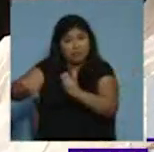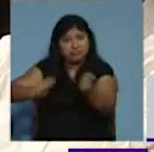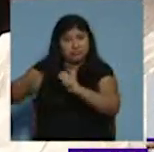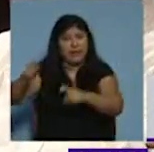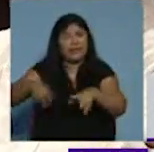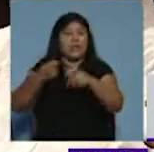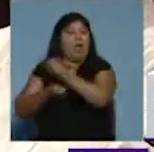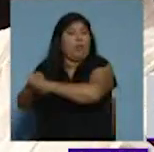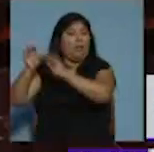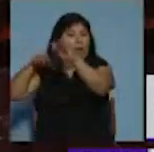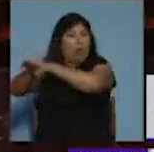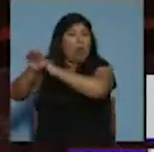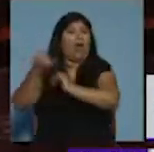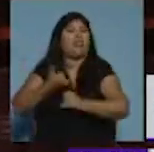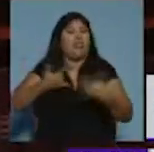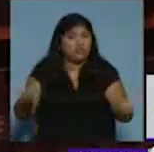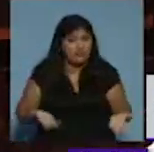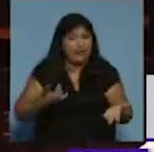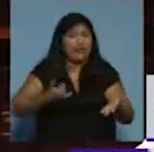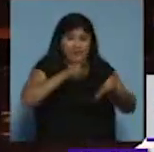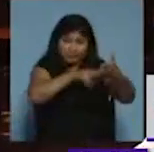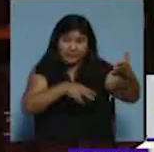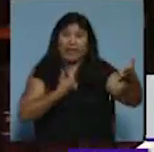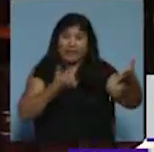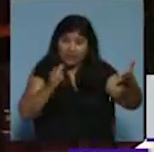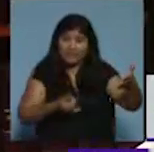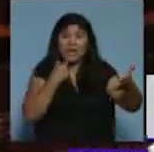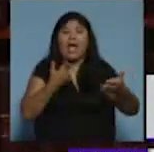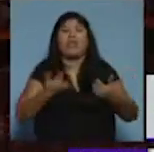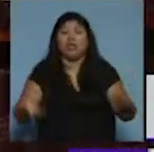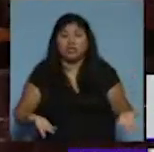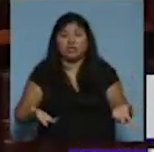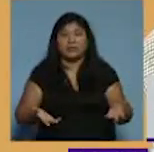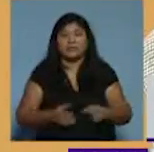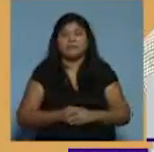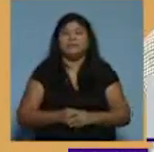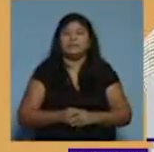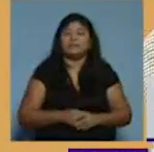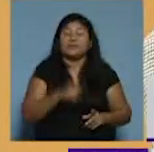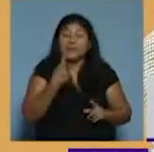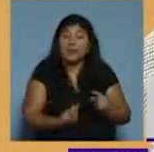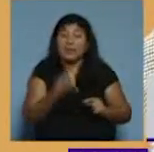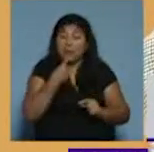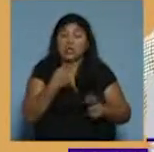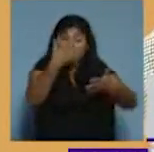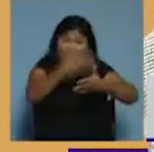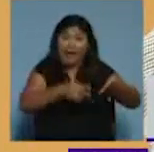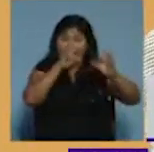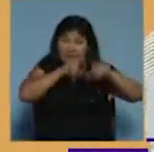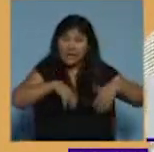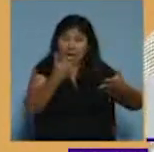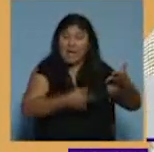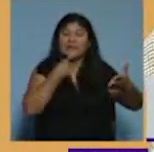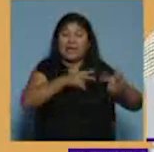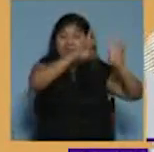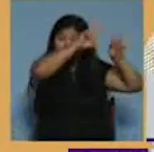devolución al gobierno nacional en ese caso que no está pudimos determinar cuál era el origen de los fondos y cuál era el destino el origen